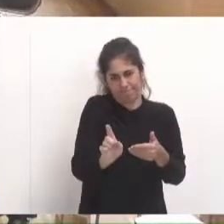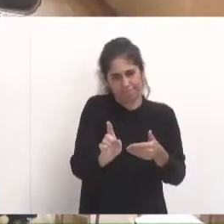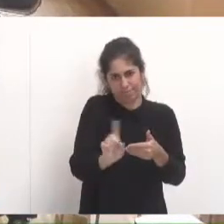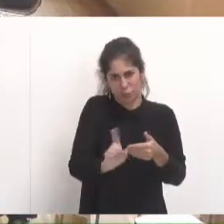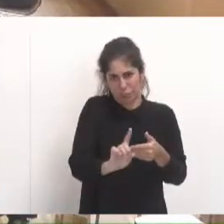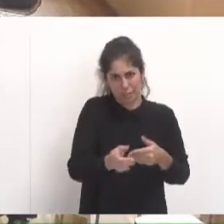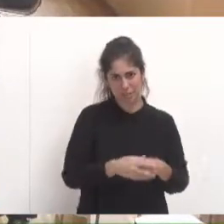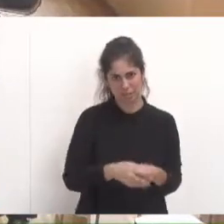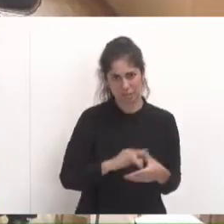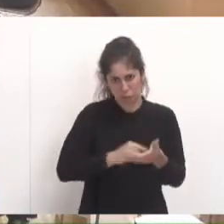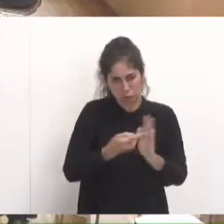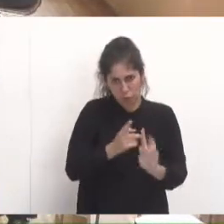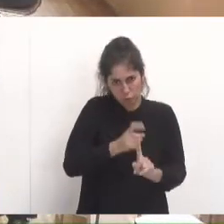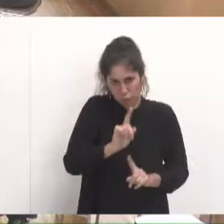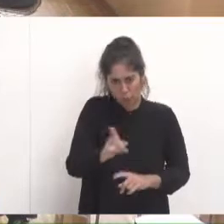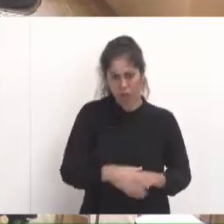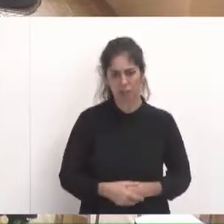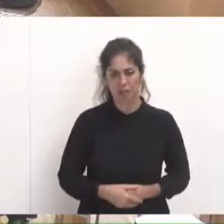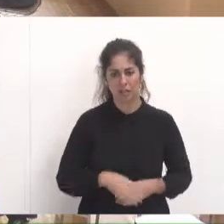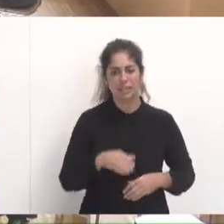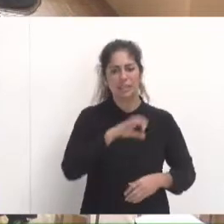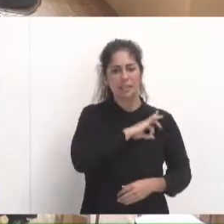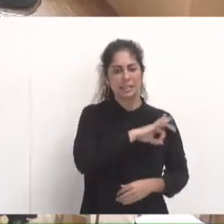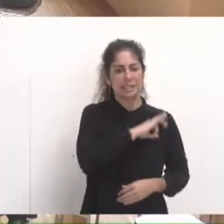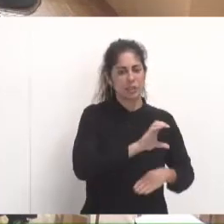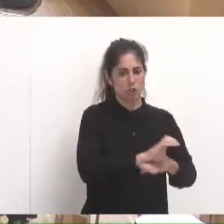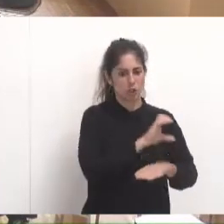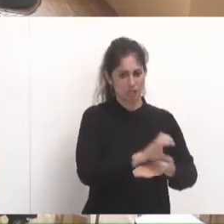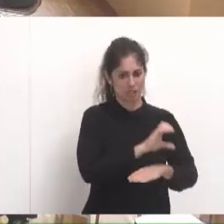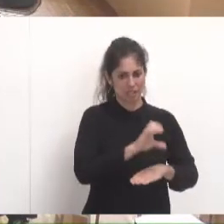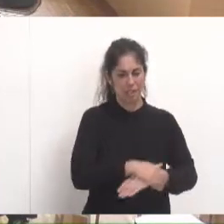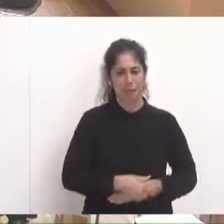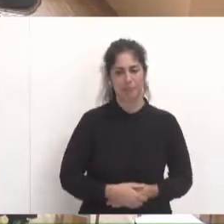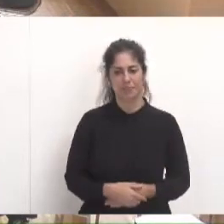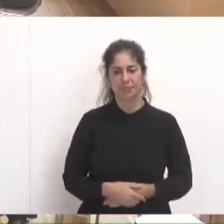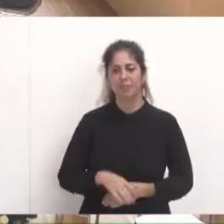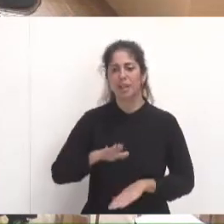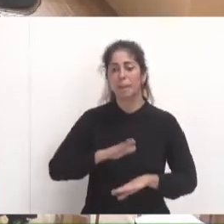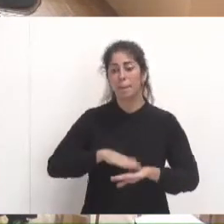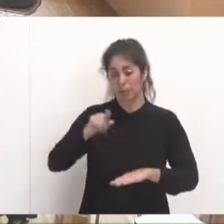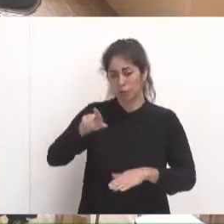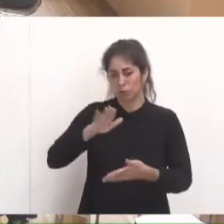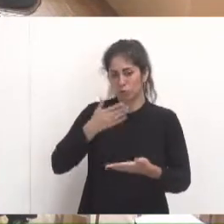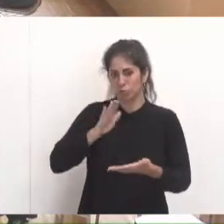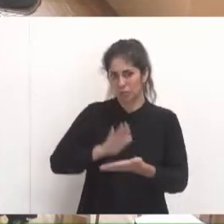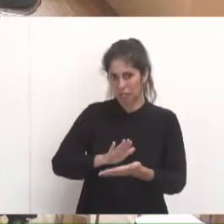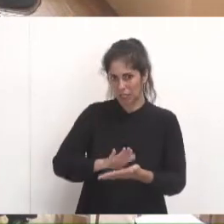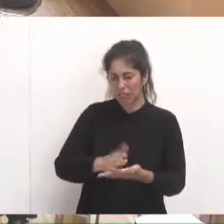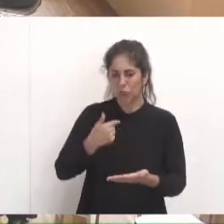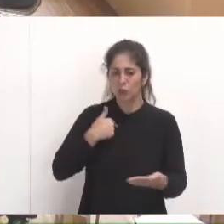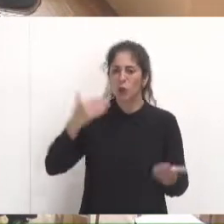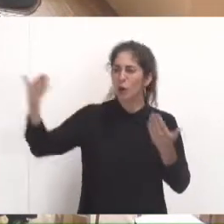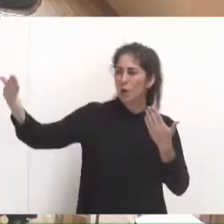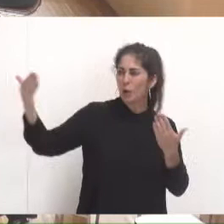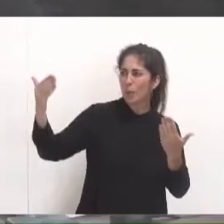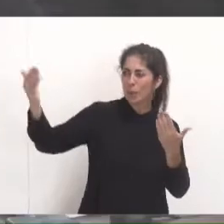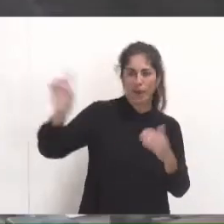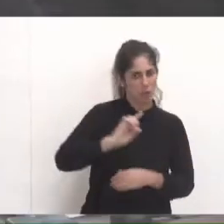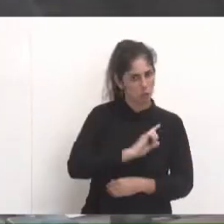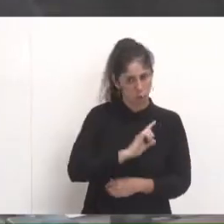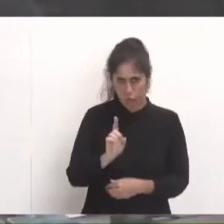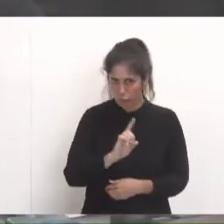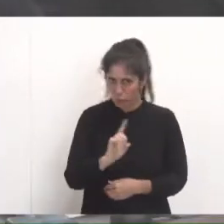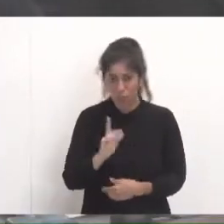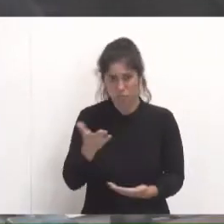Sí, señor consejero, señor Becerra. Para su tranquilidad, señor Ledesma, no es que no comparo, es que le acabo de decir exactamente que con